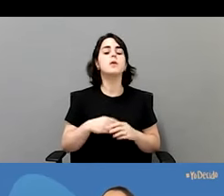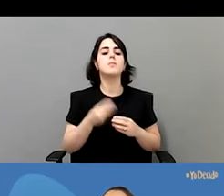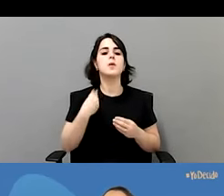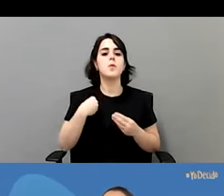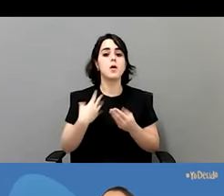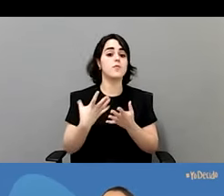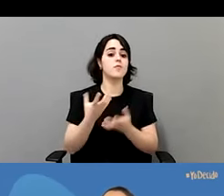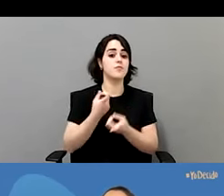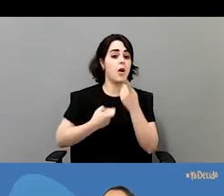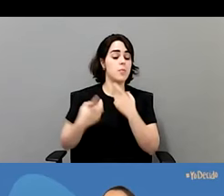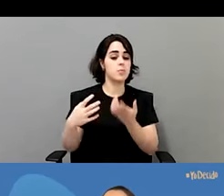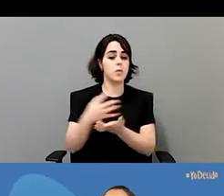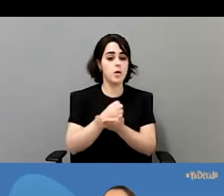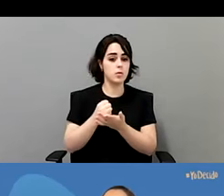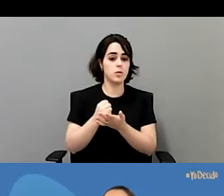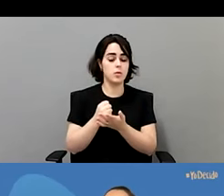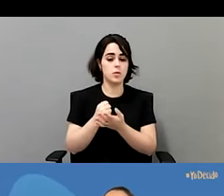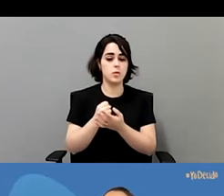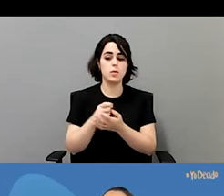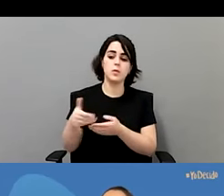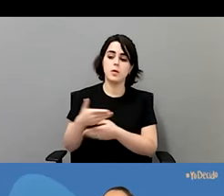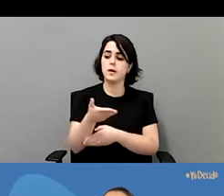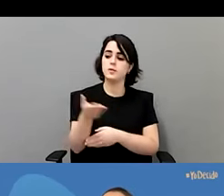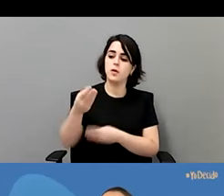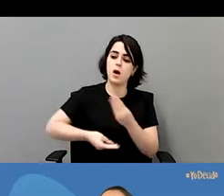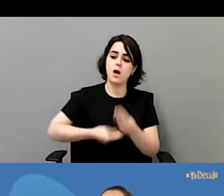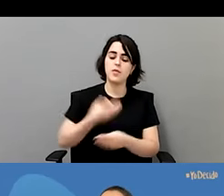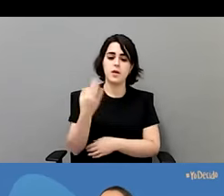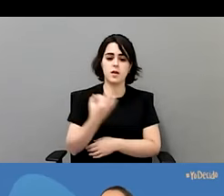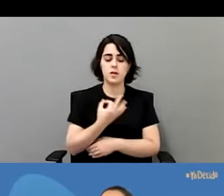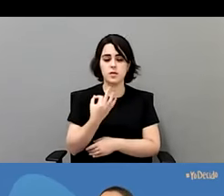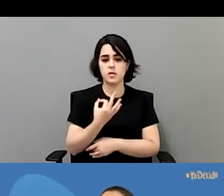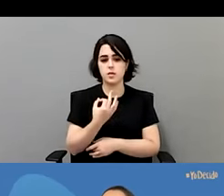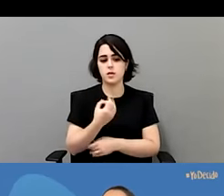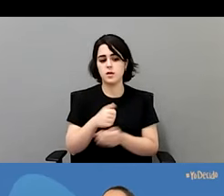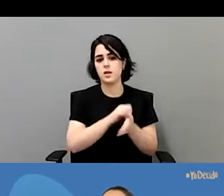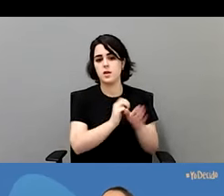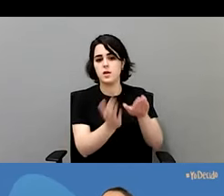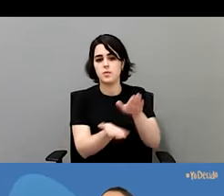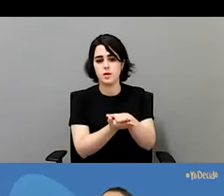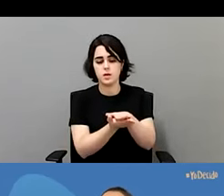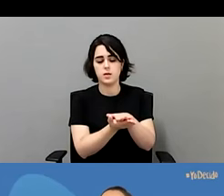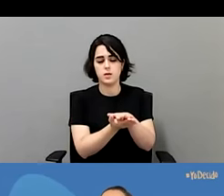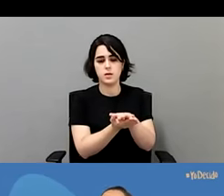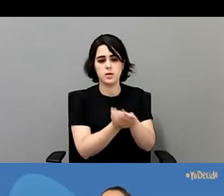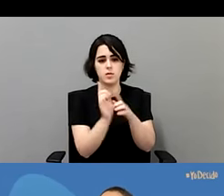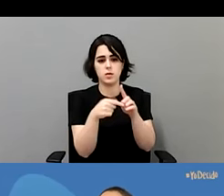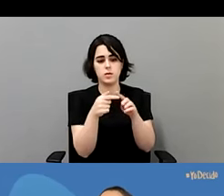información, ellos elaboran un expediente